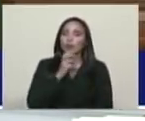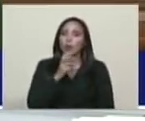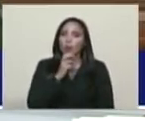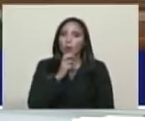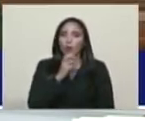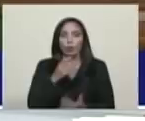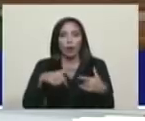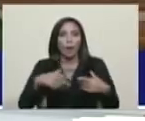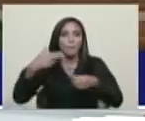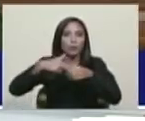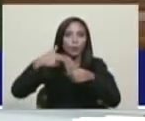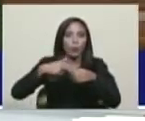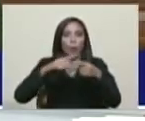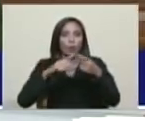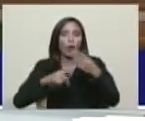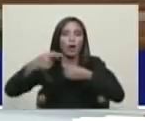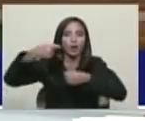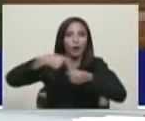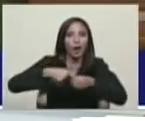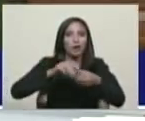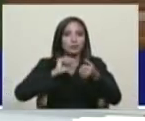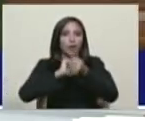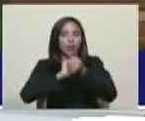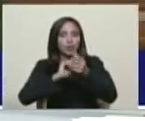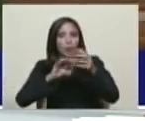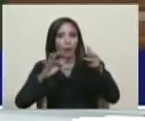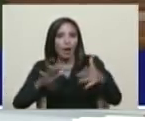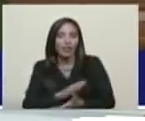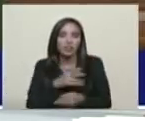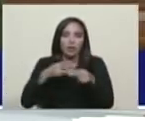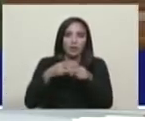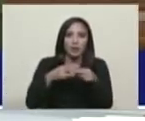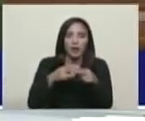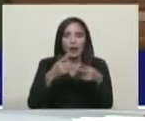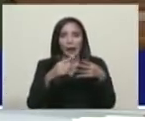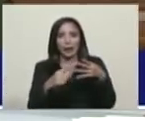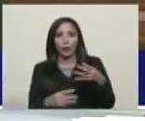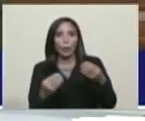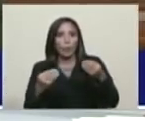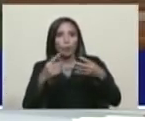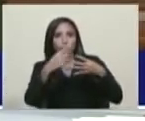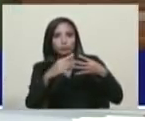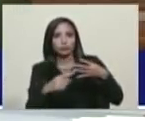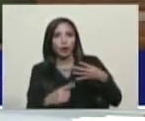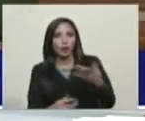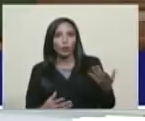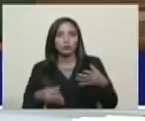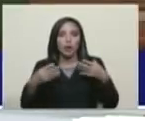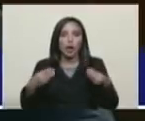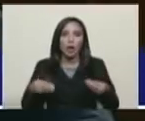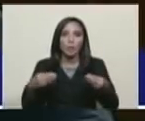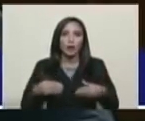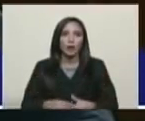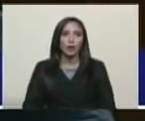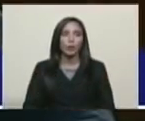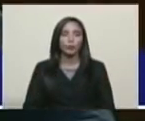Venezuela produce petróleo, gas, diamantes, hierro, acero, aluminio,